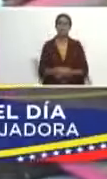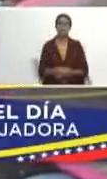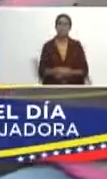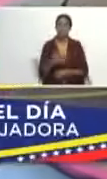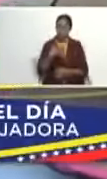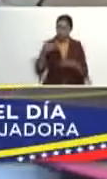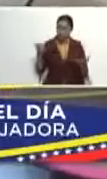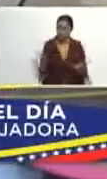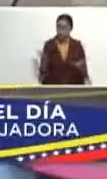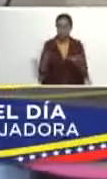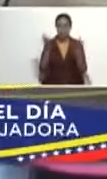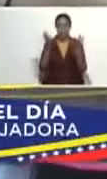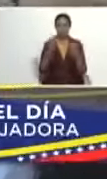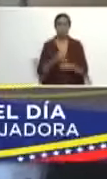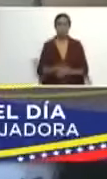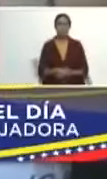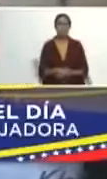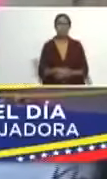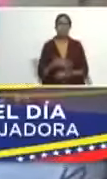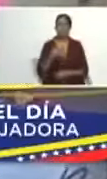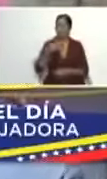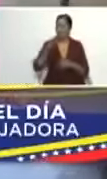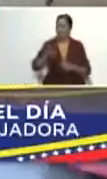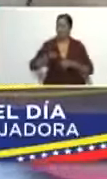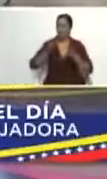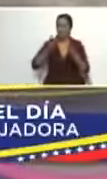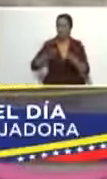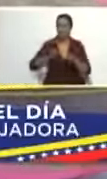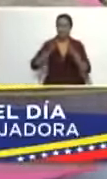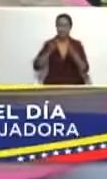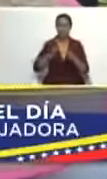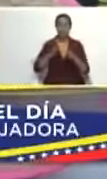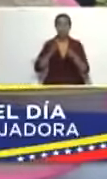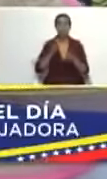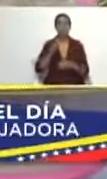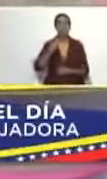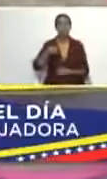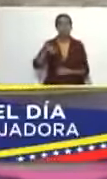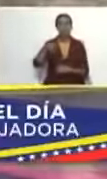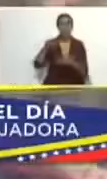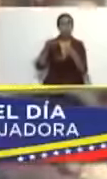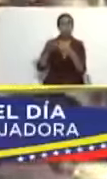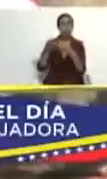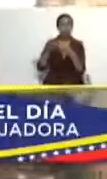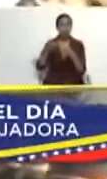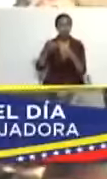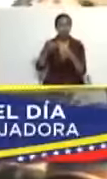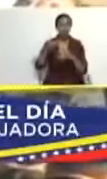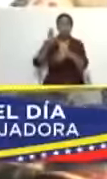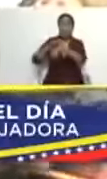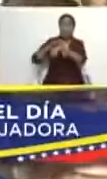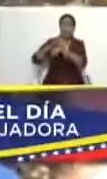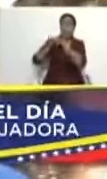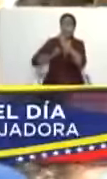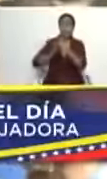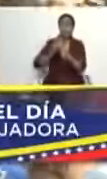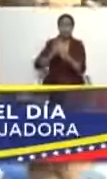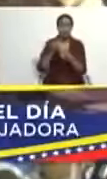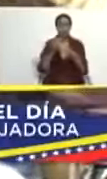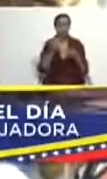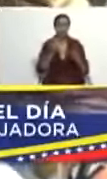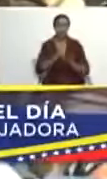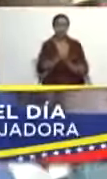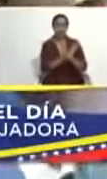polvo cósmico para siempre a aquellos que pidieron sanciones. Y desde aquí, desde